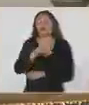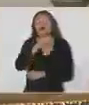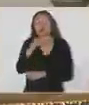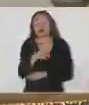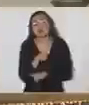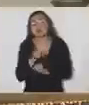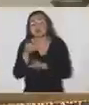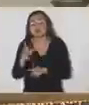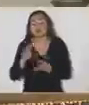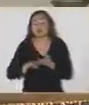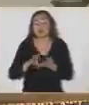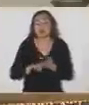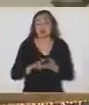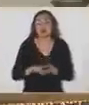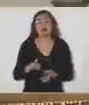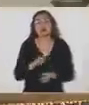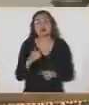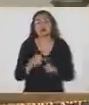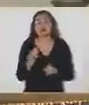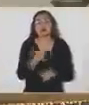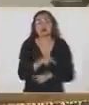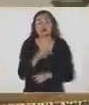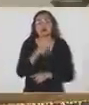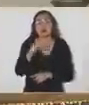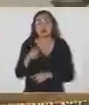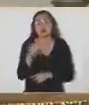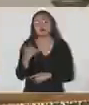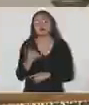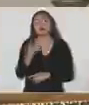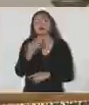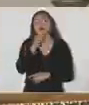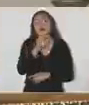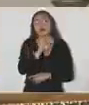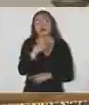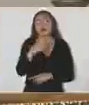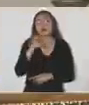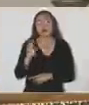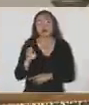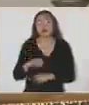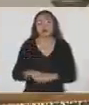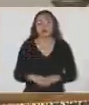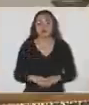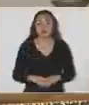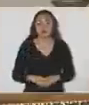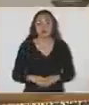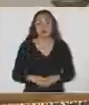pues ya es cosa del Poder Judicial y de la Fiscalía General del Estado.